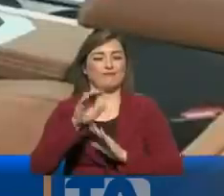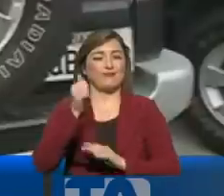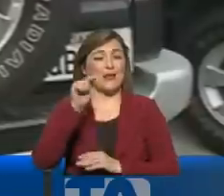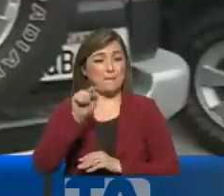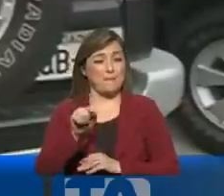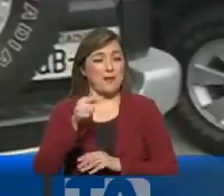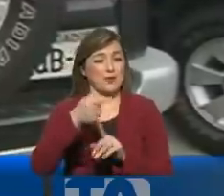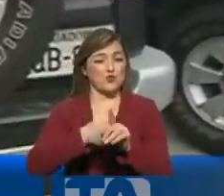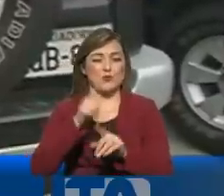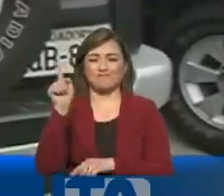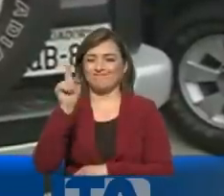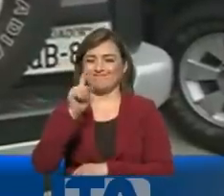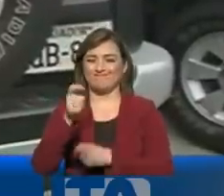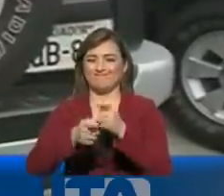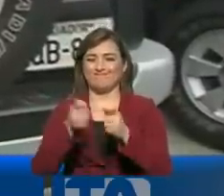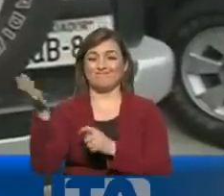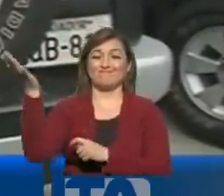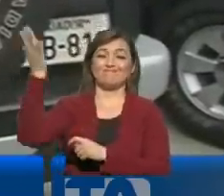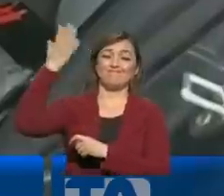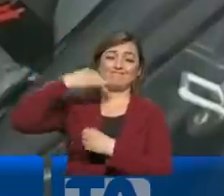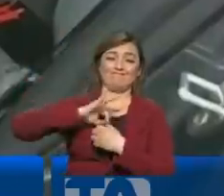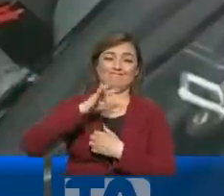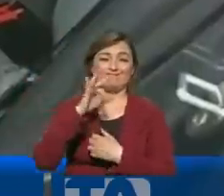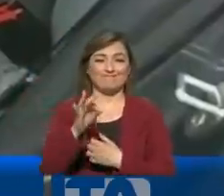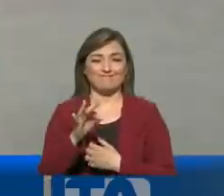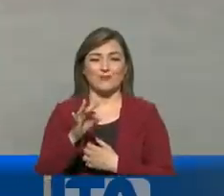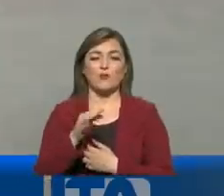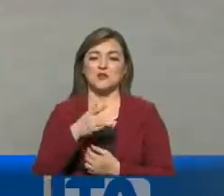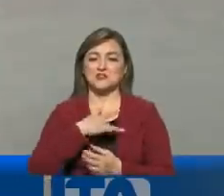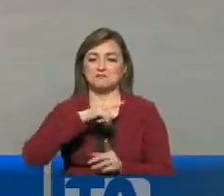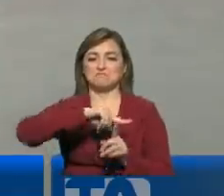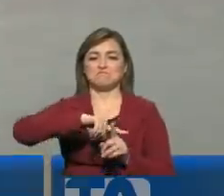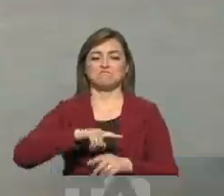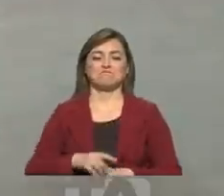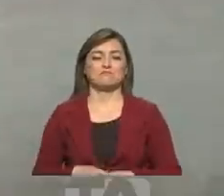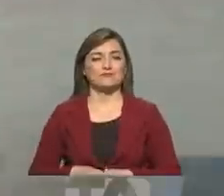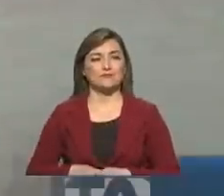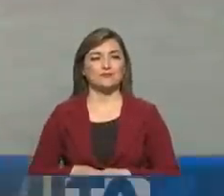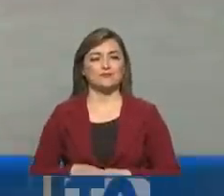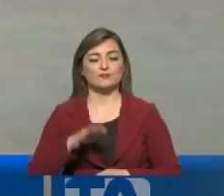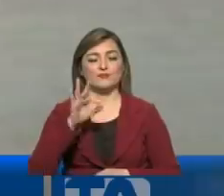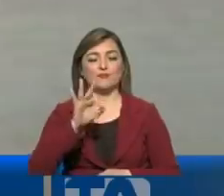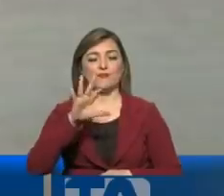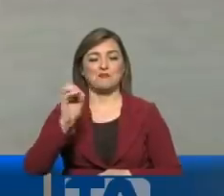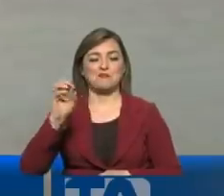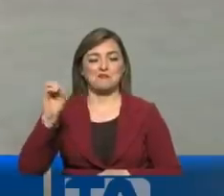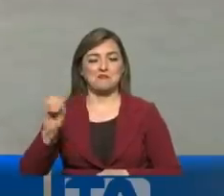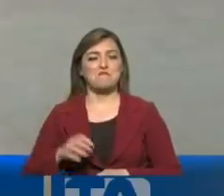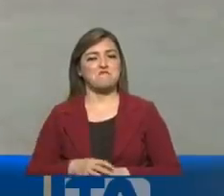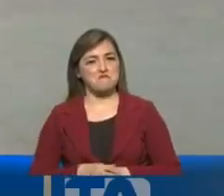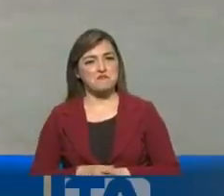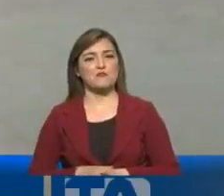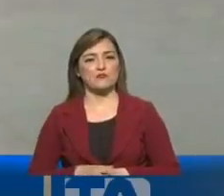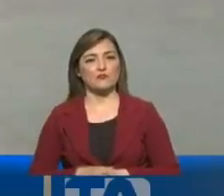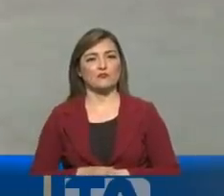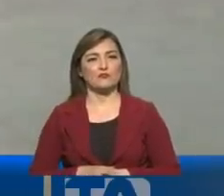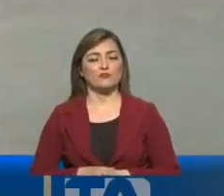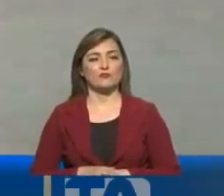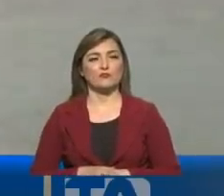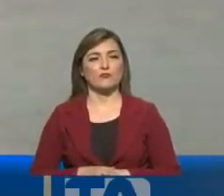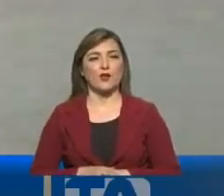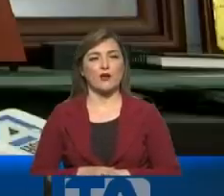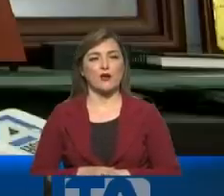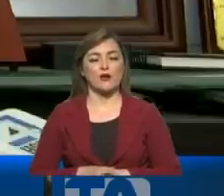10.000 unidades mensuales que se vendían antes de la pandemia, hay optimismo. Superar inclusive las 9.500 unidades que nos iba hacia niveles un poco